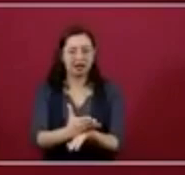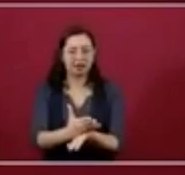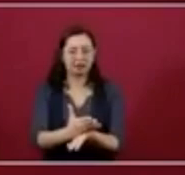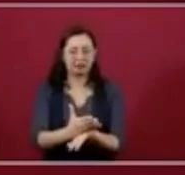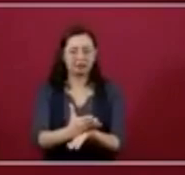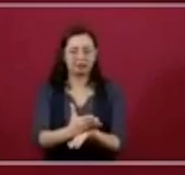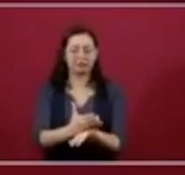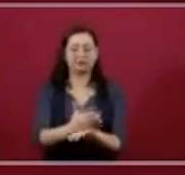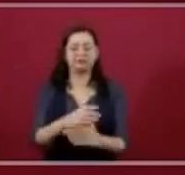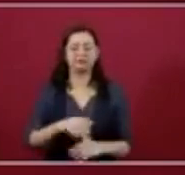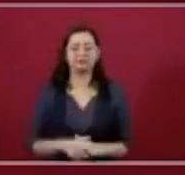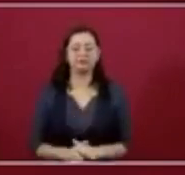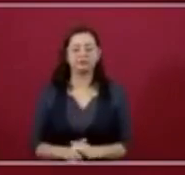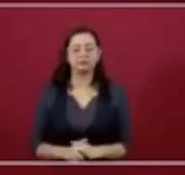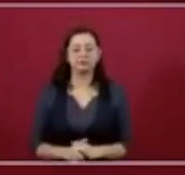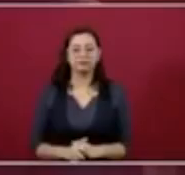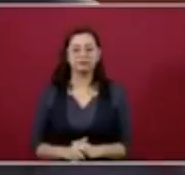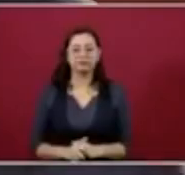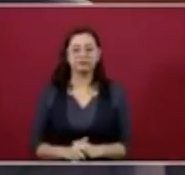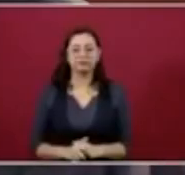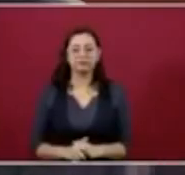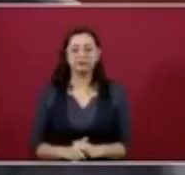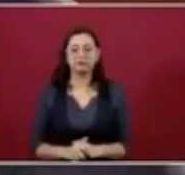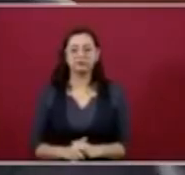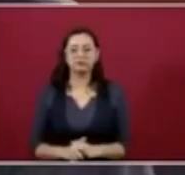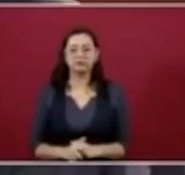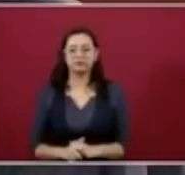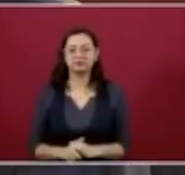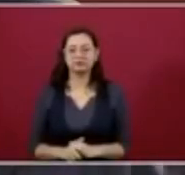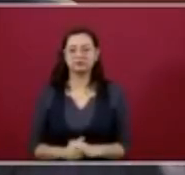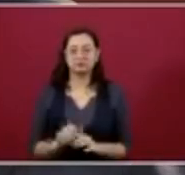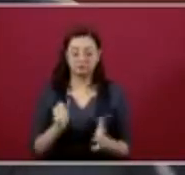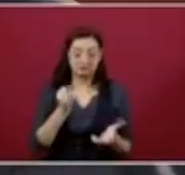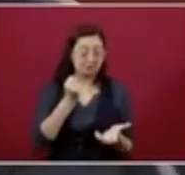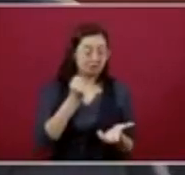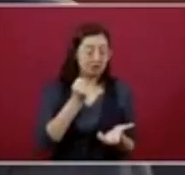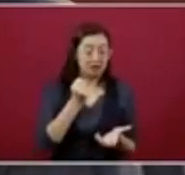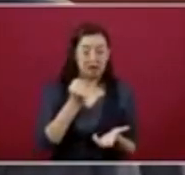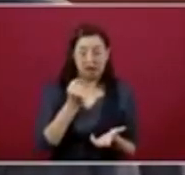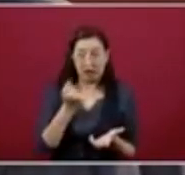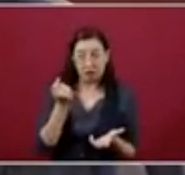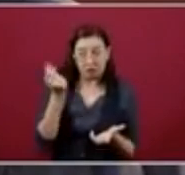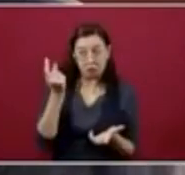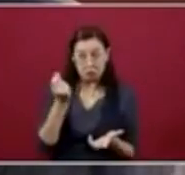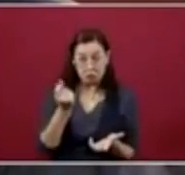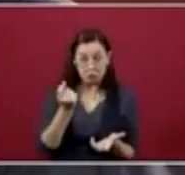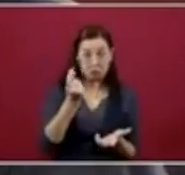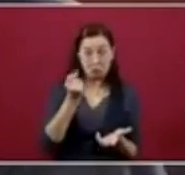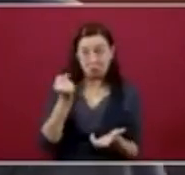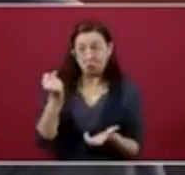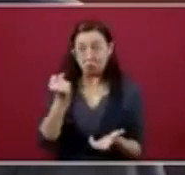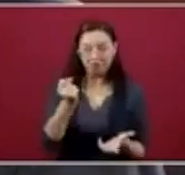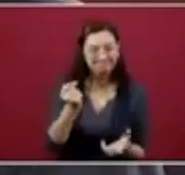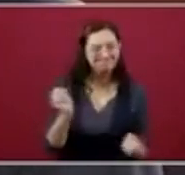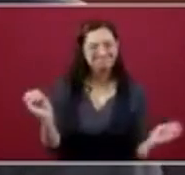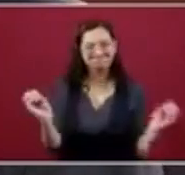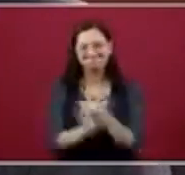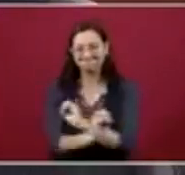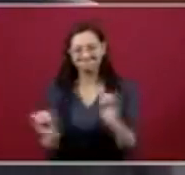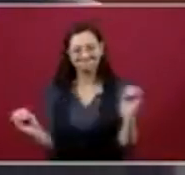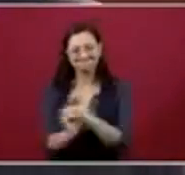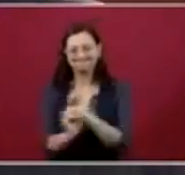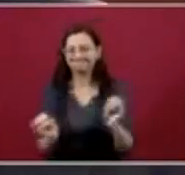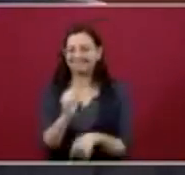estas transferencias. Nadie va a ejercer dinero de esta forma.